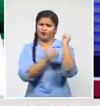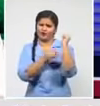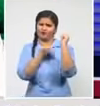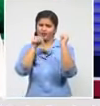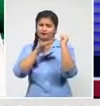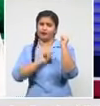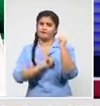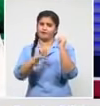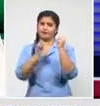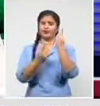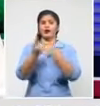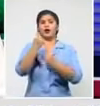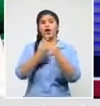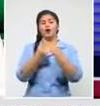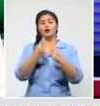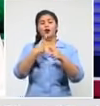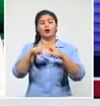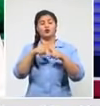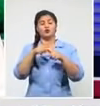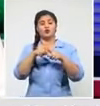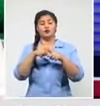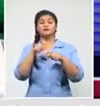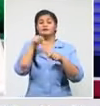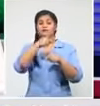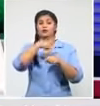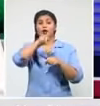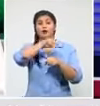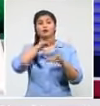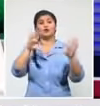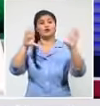algunas de las cosas que se dijeron anoche en la mesa redonda,